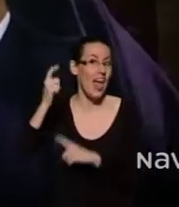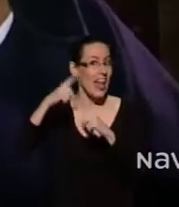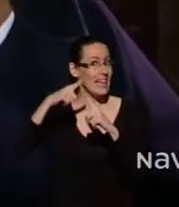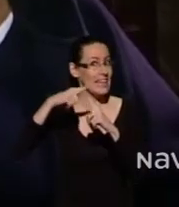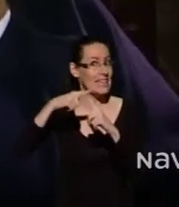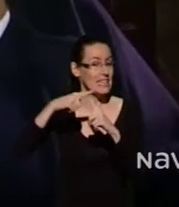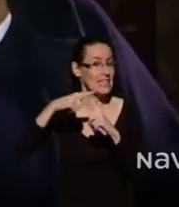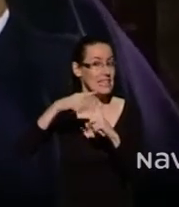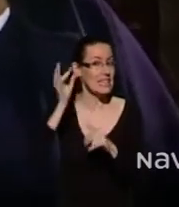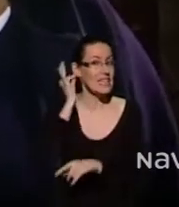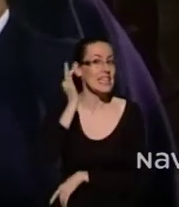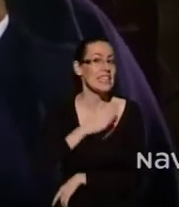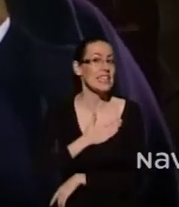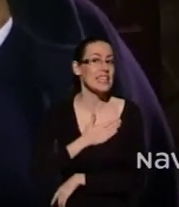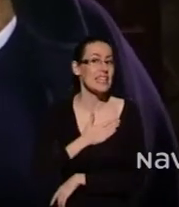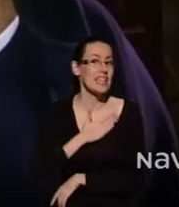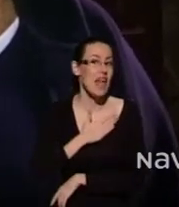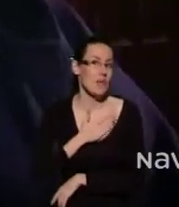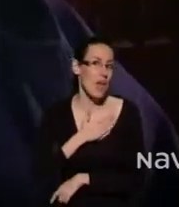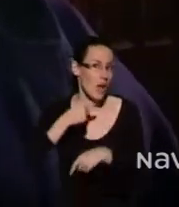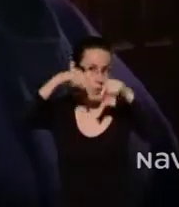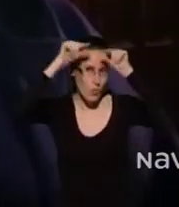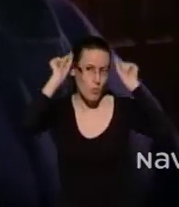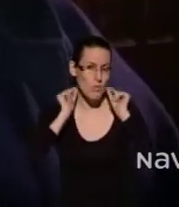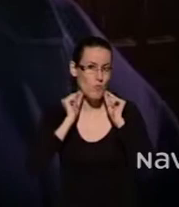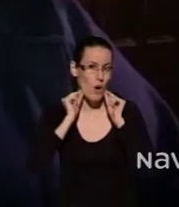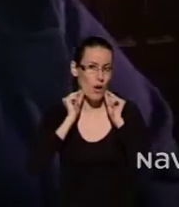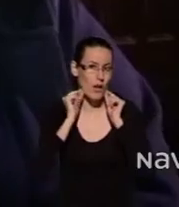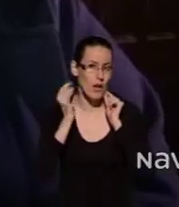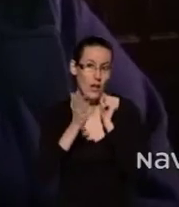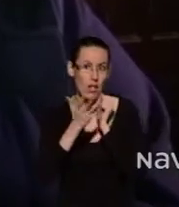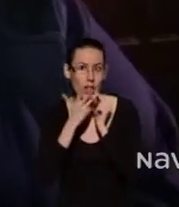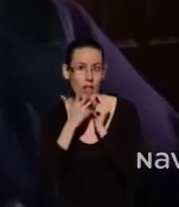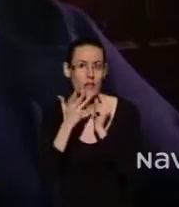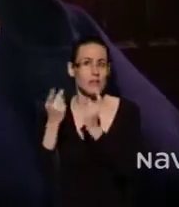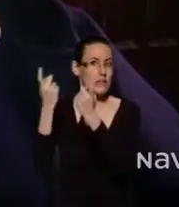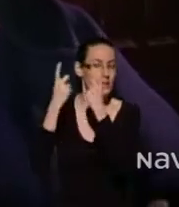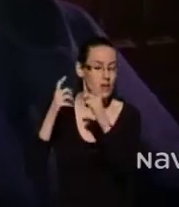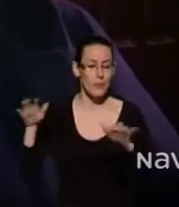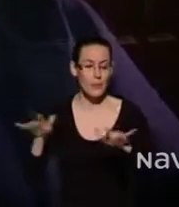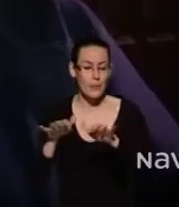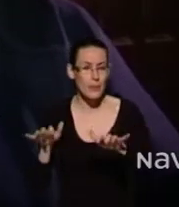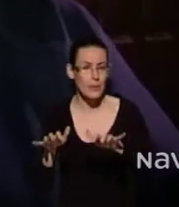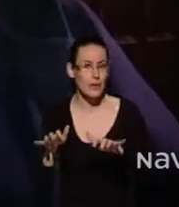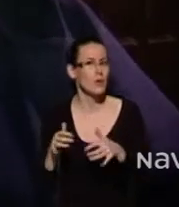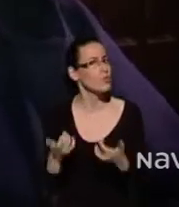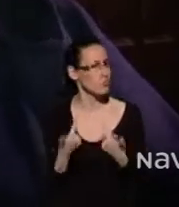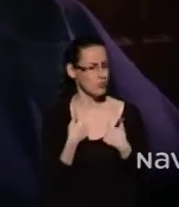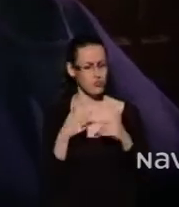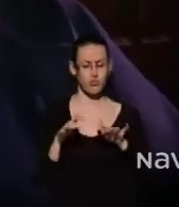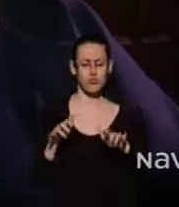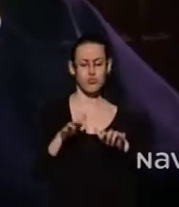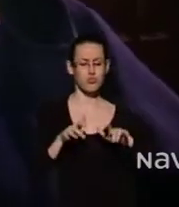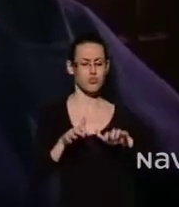yo a los 17 años, él se marchó y entré yo. De buenas a primeras sabía tocar el piano, pero pasas a tocar el órgano y cada